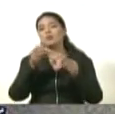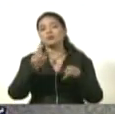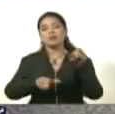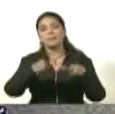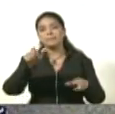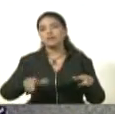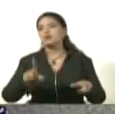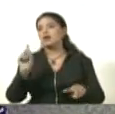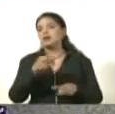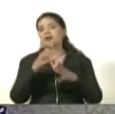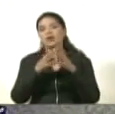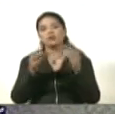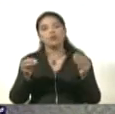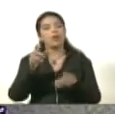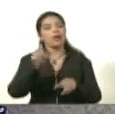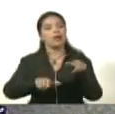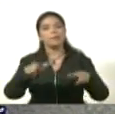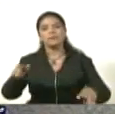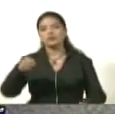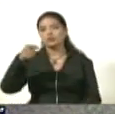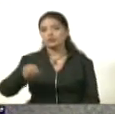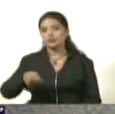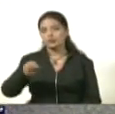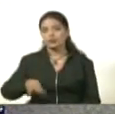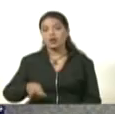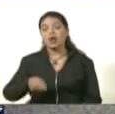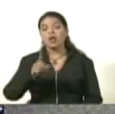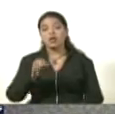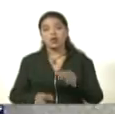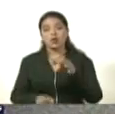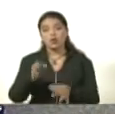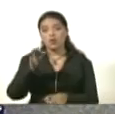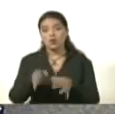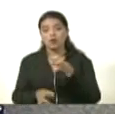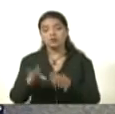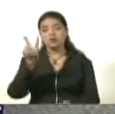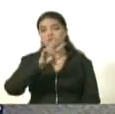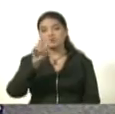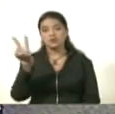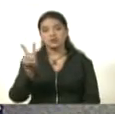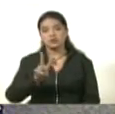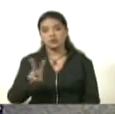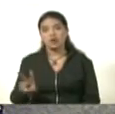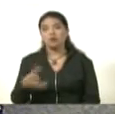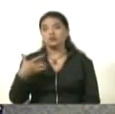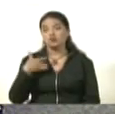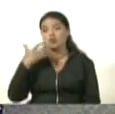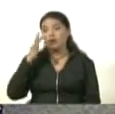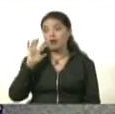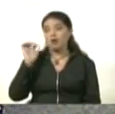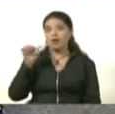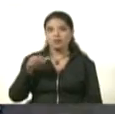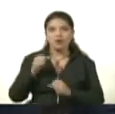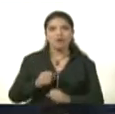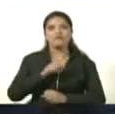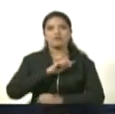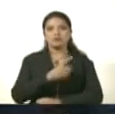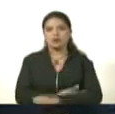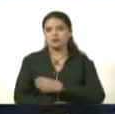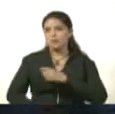todos nuestros compañeros magistrados y magistradas y jueces y juezas de la República, ¿no? Yo creo que esto lo que hace es fortalecernos